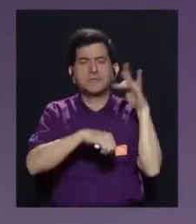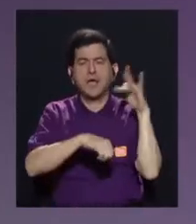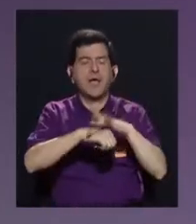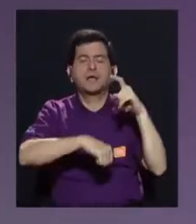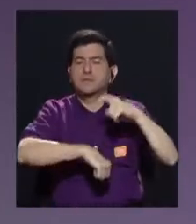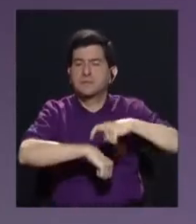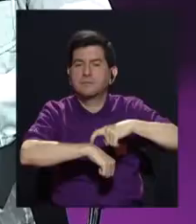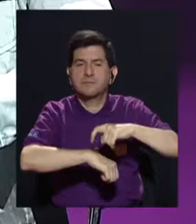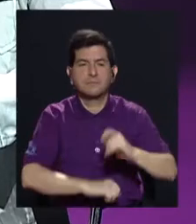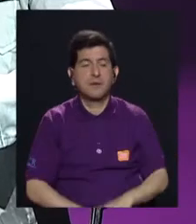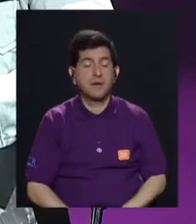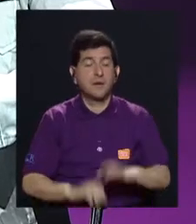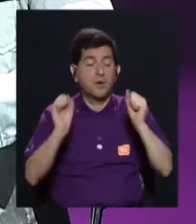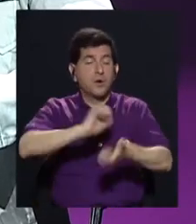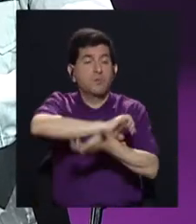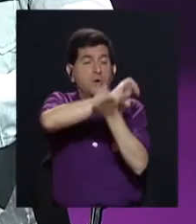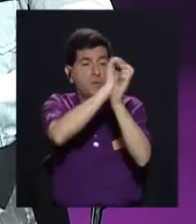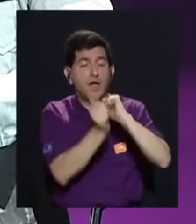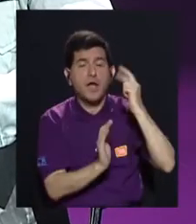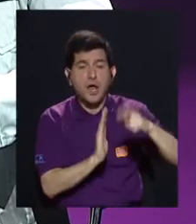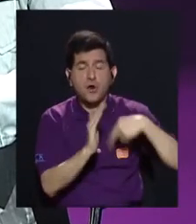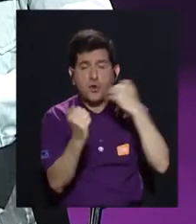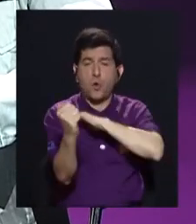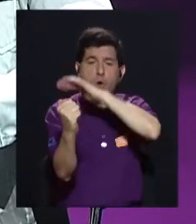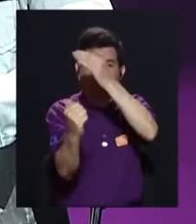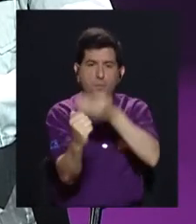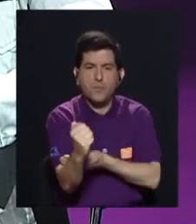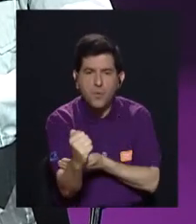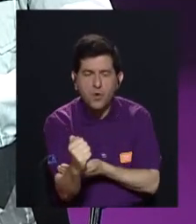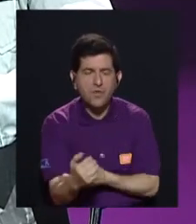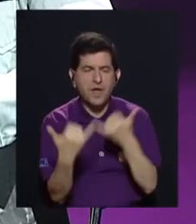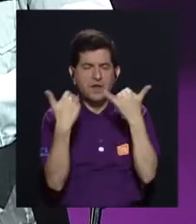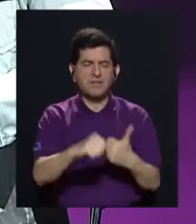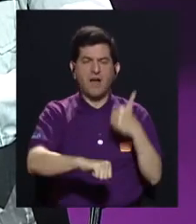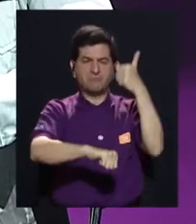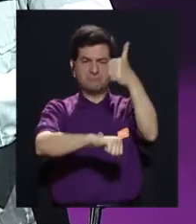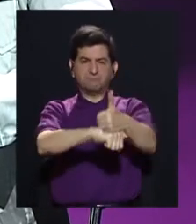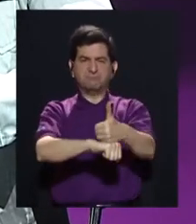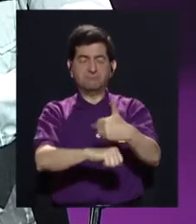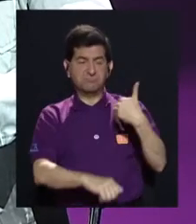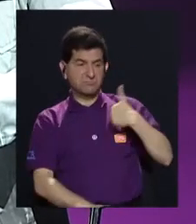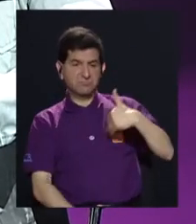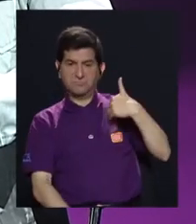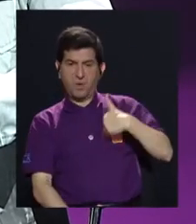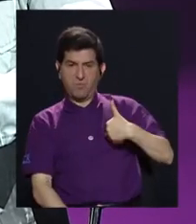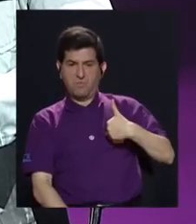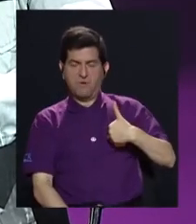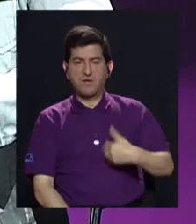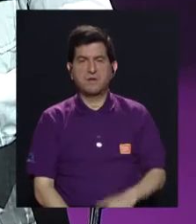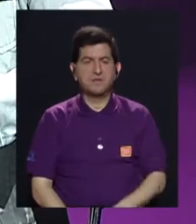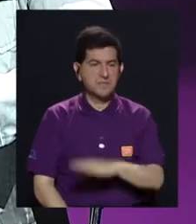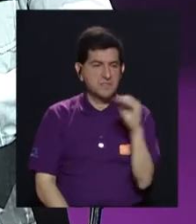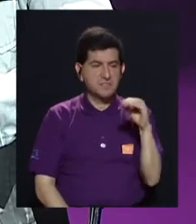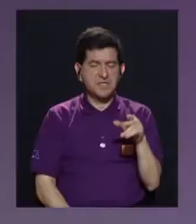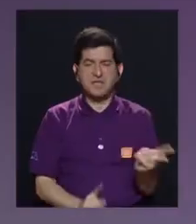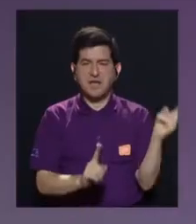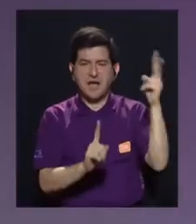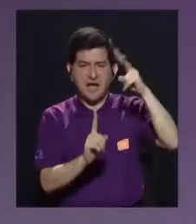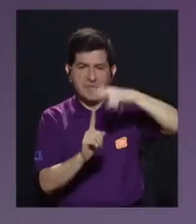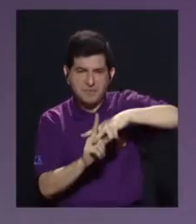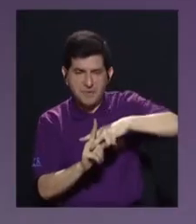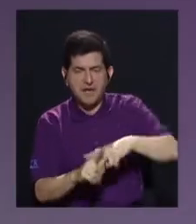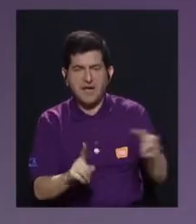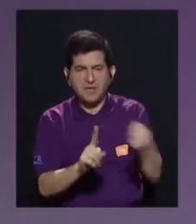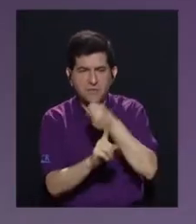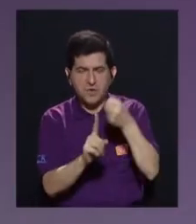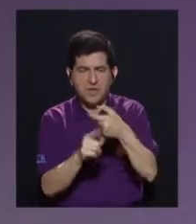edad para transformar esos roles de poder que se han instaurado de los hombres y que son ejercidos de manera